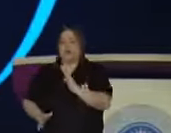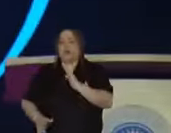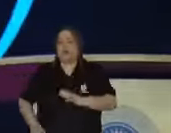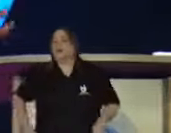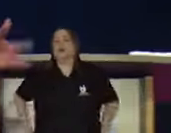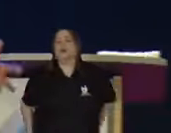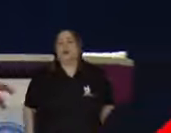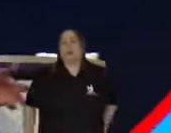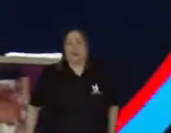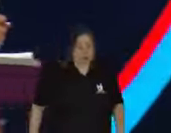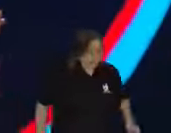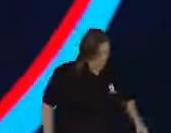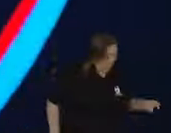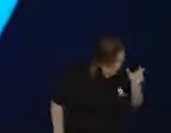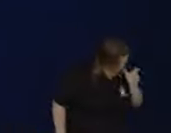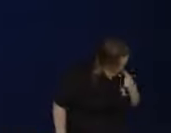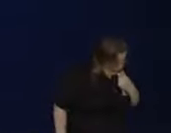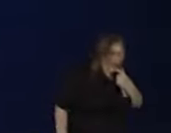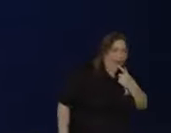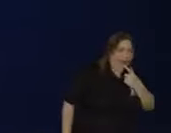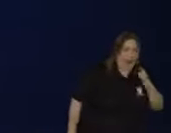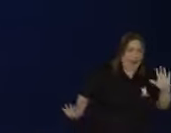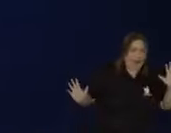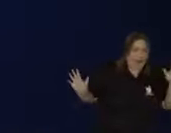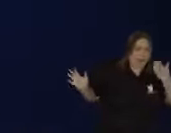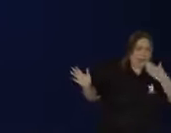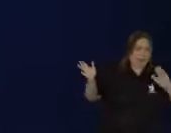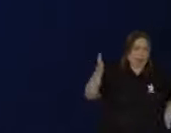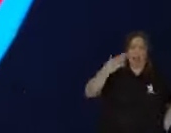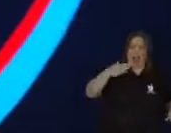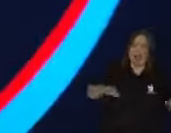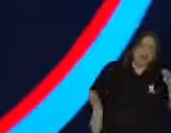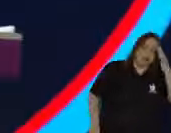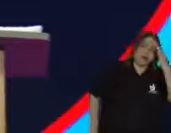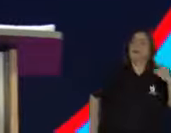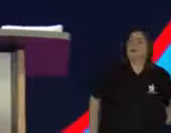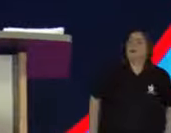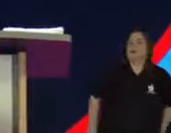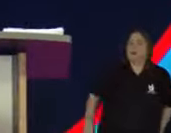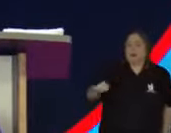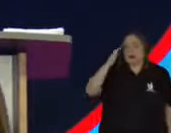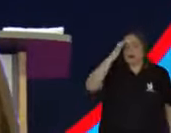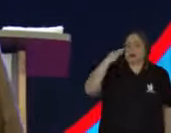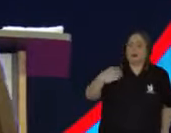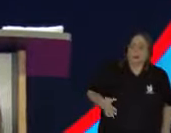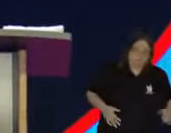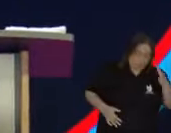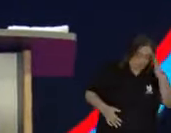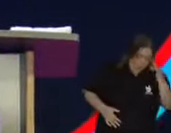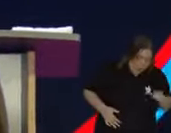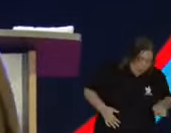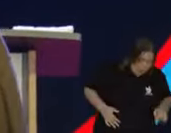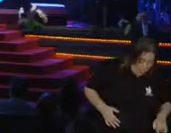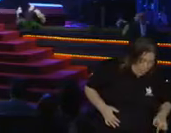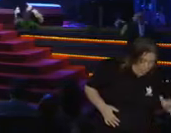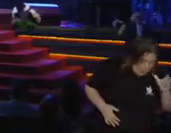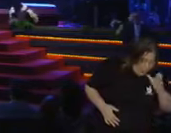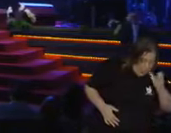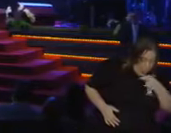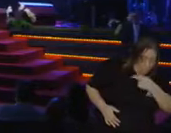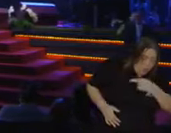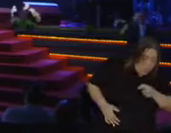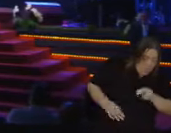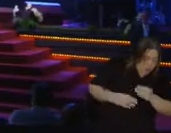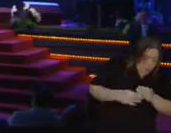¡No salió mal! Porque lo que el diablo apunta es cómo generar desconfianza, rebelión,